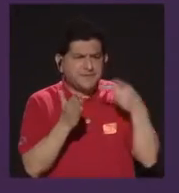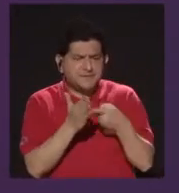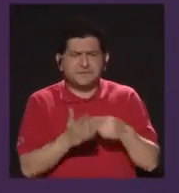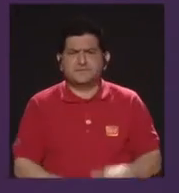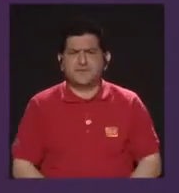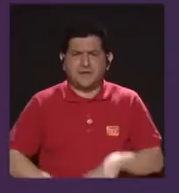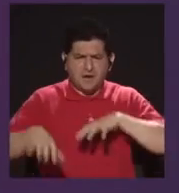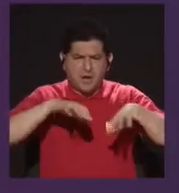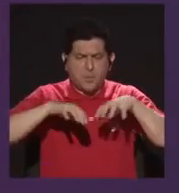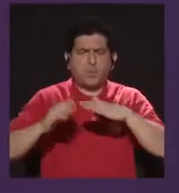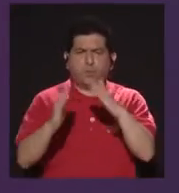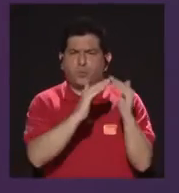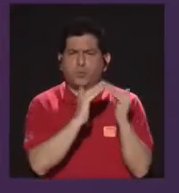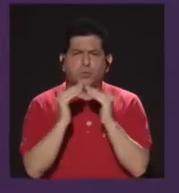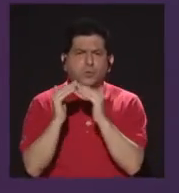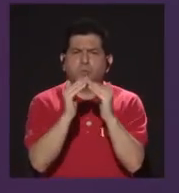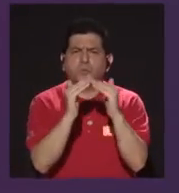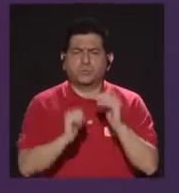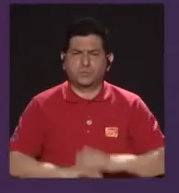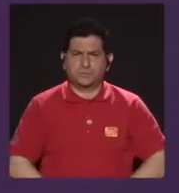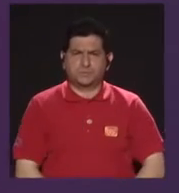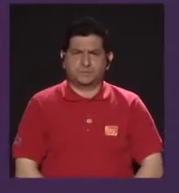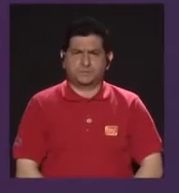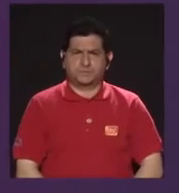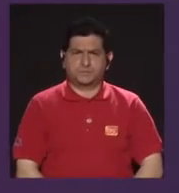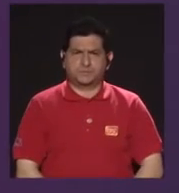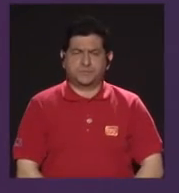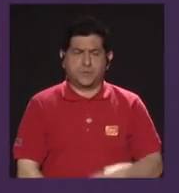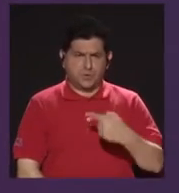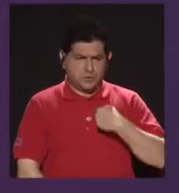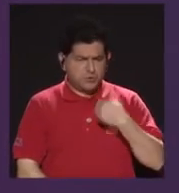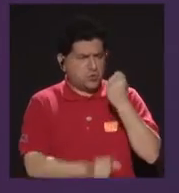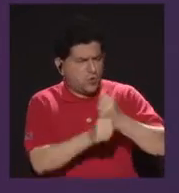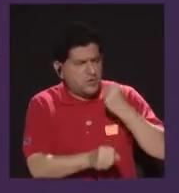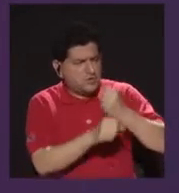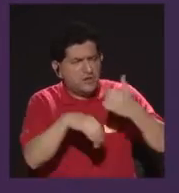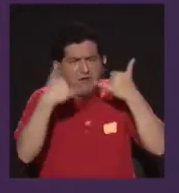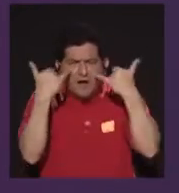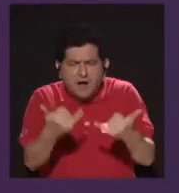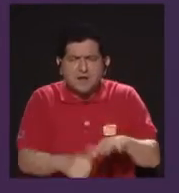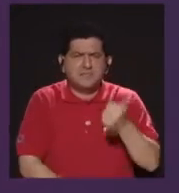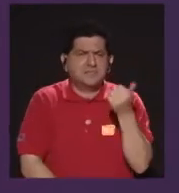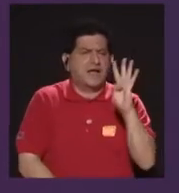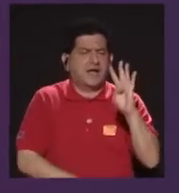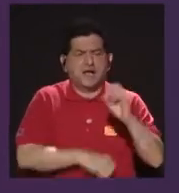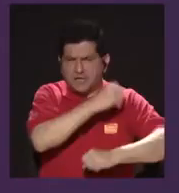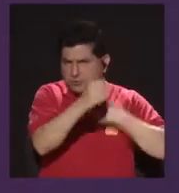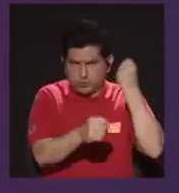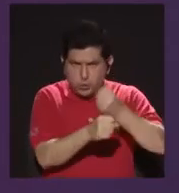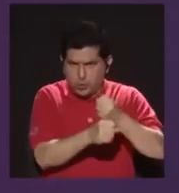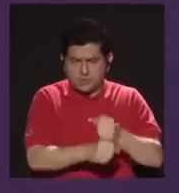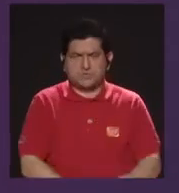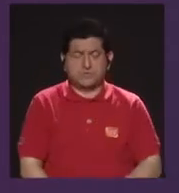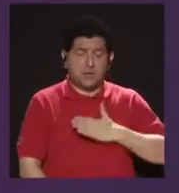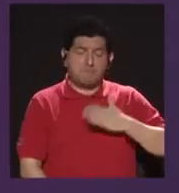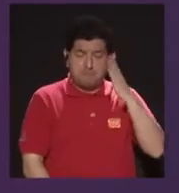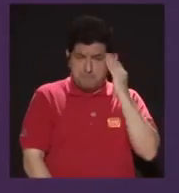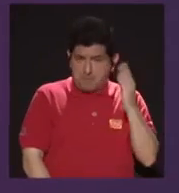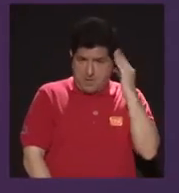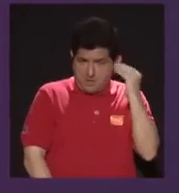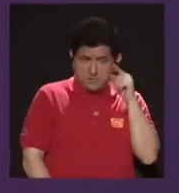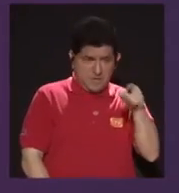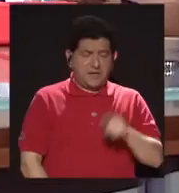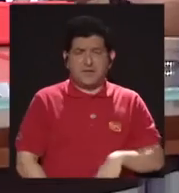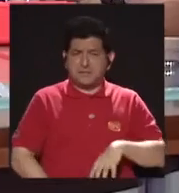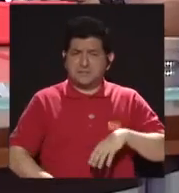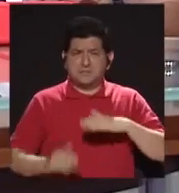movimientos comunales este yo vengo trabajando hace 14 años que es mi experiencia comunal